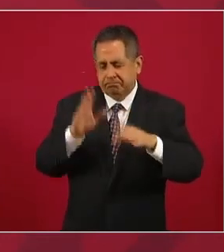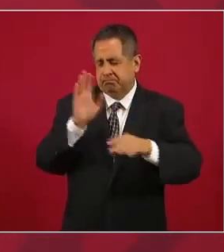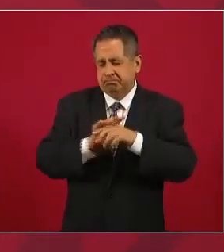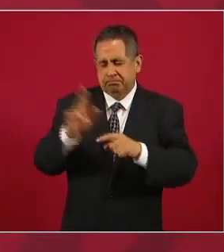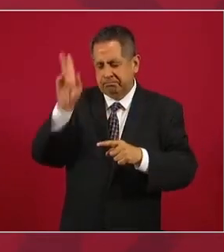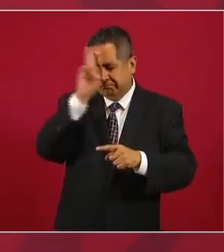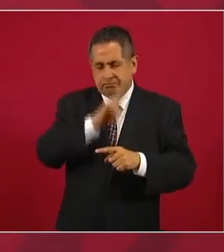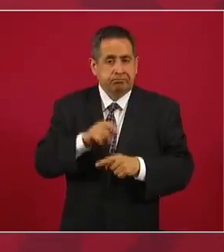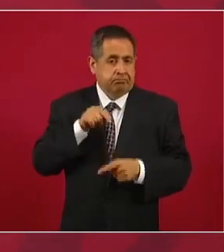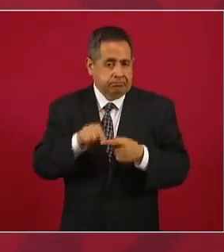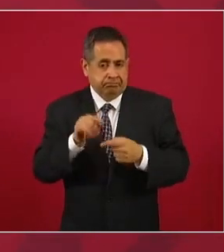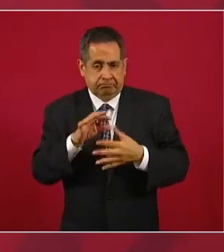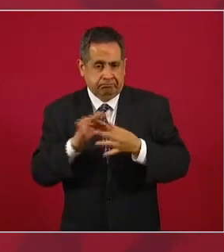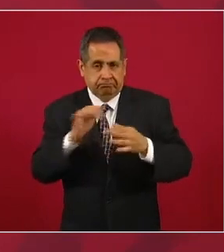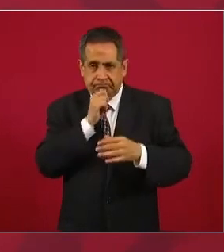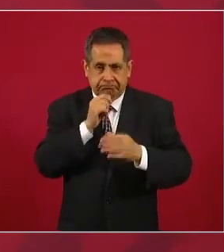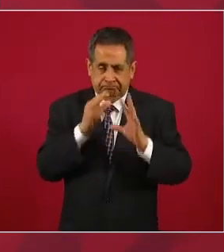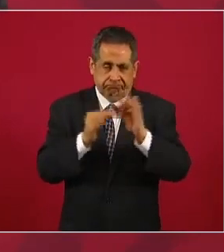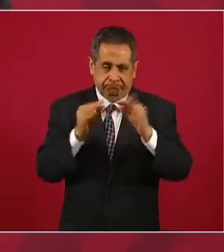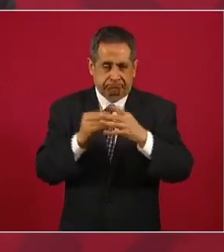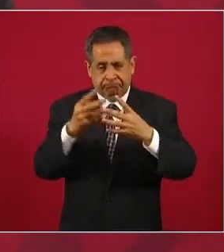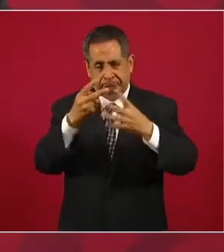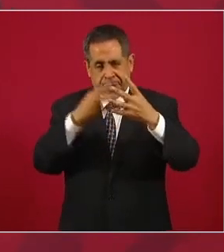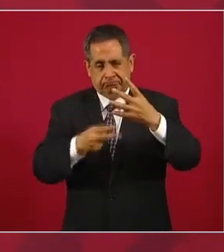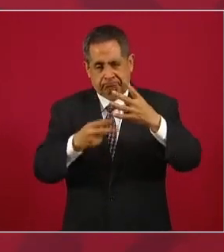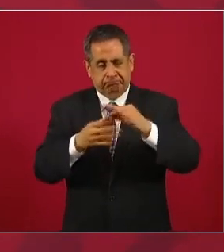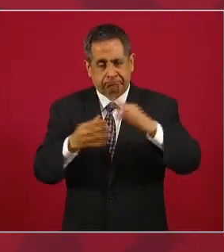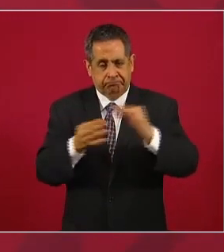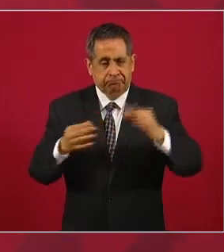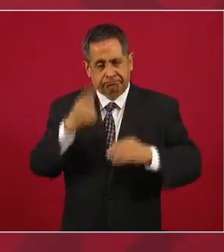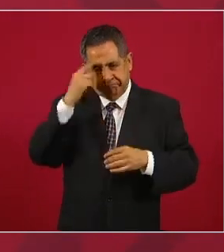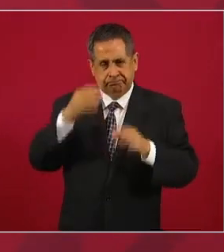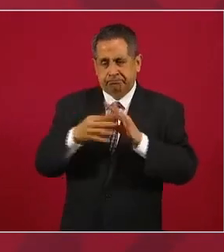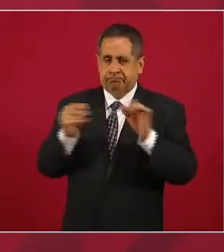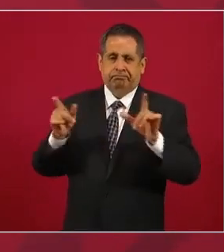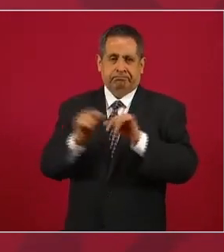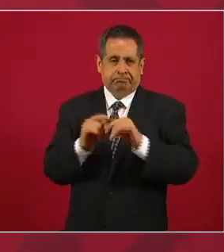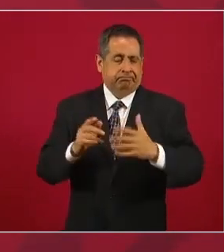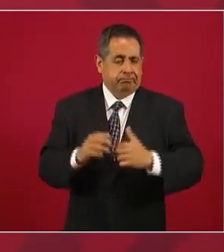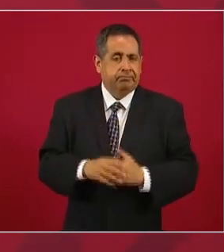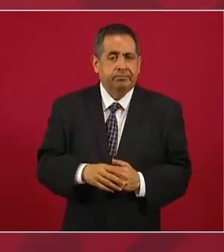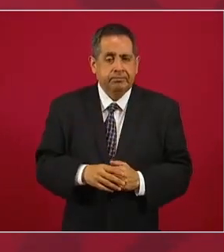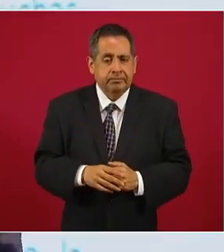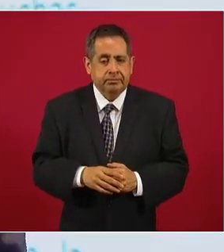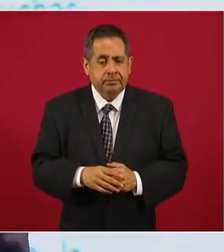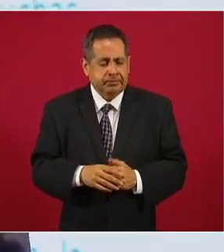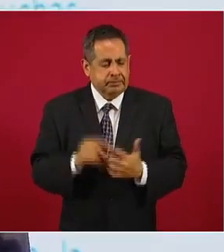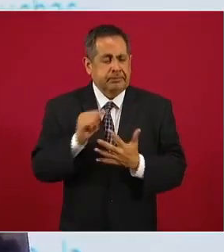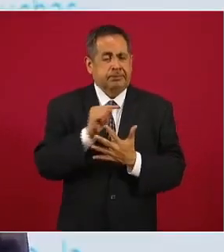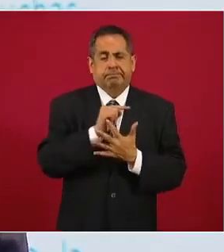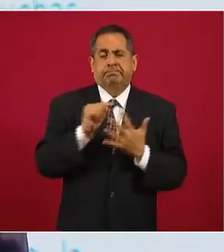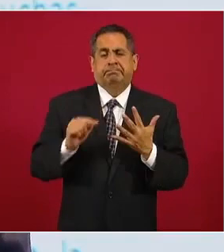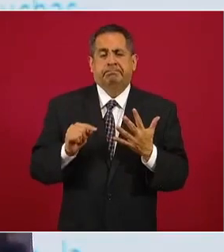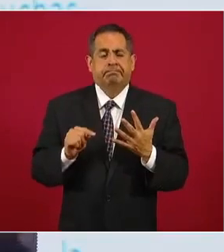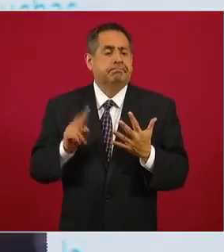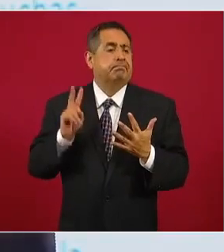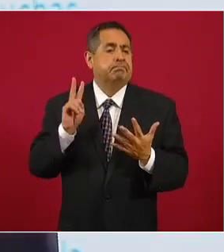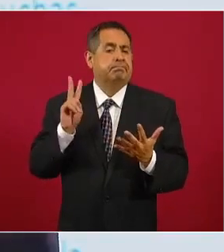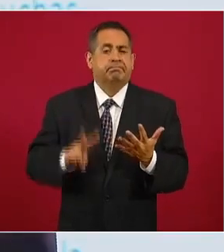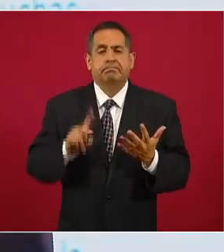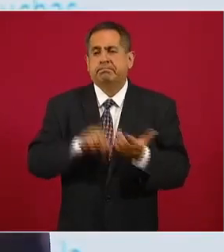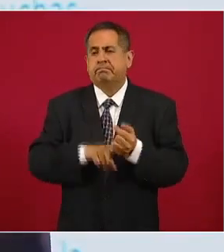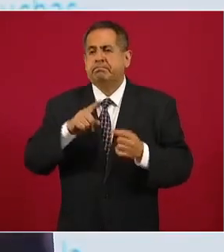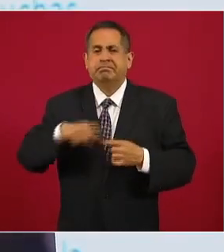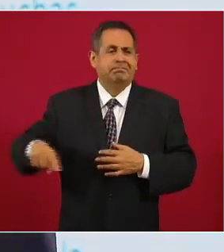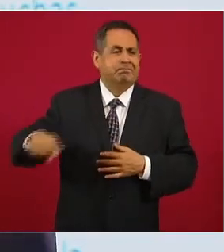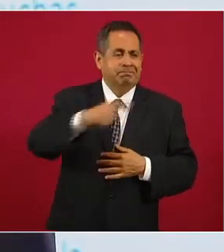calamidades no relatadas en aras de la brevedad, generaron una